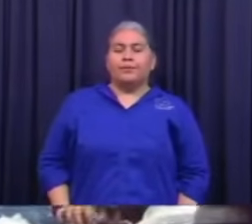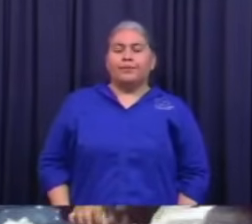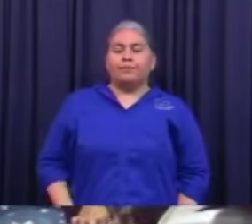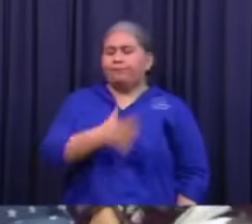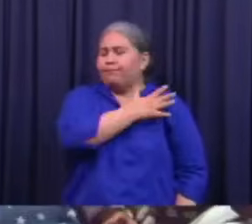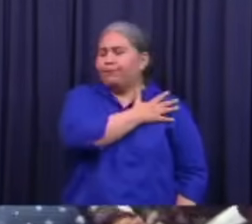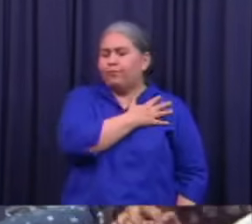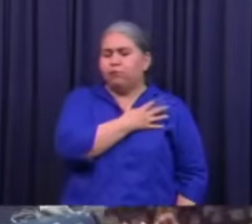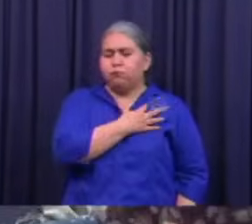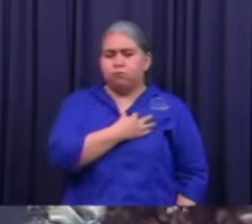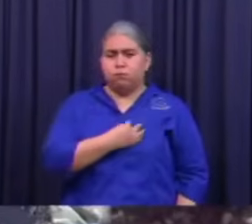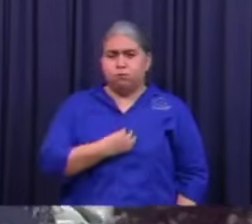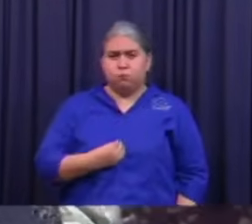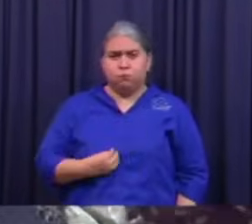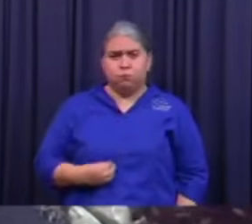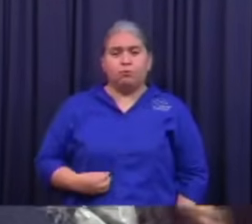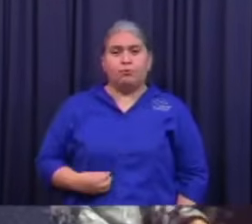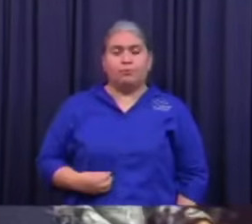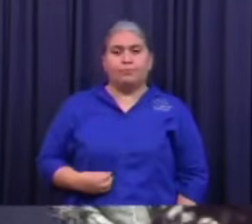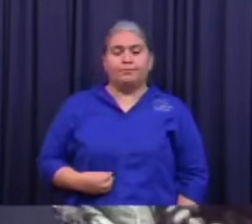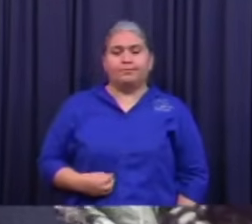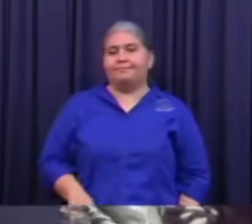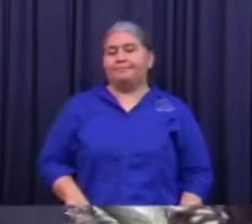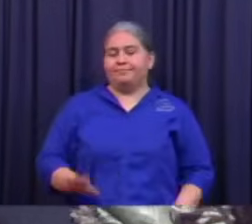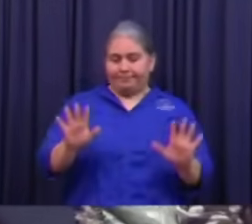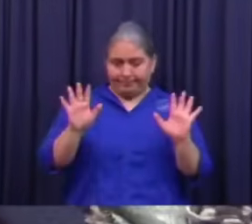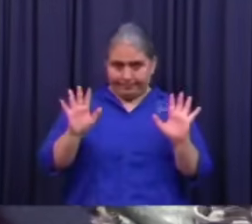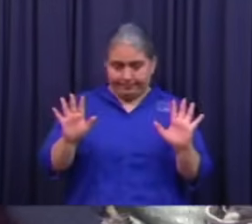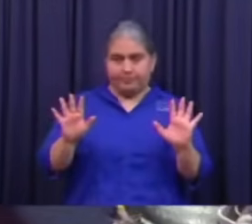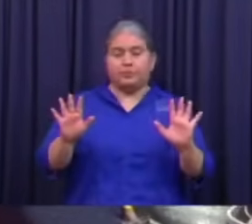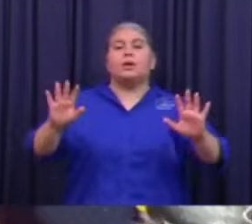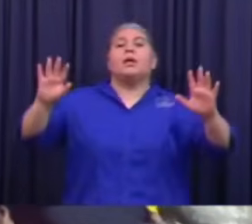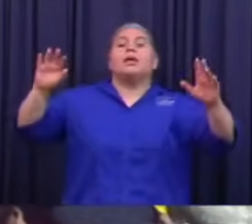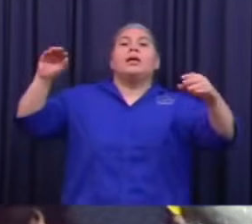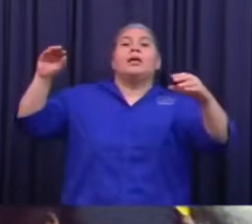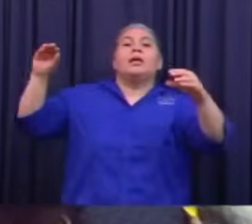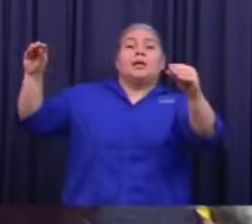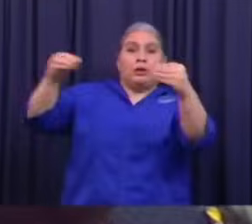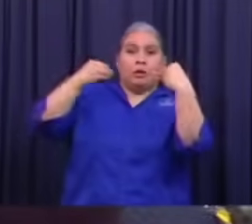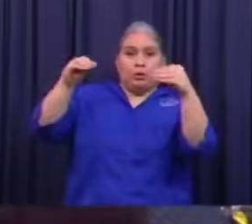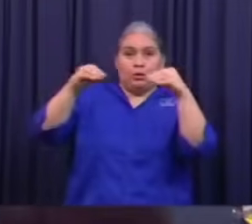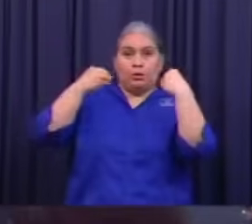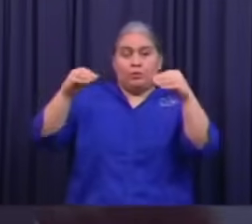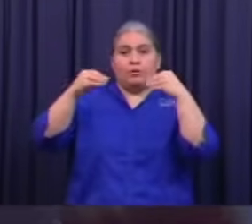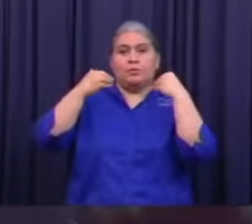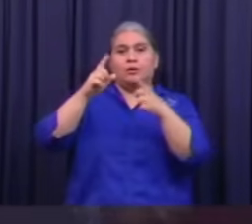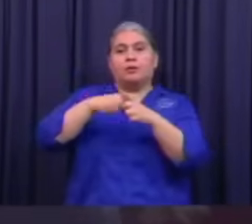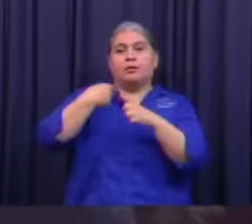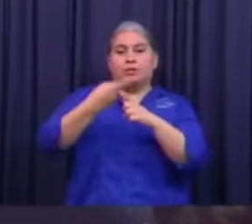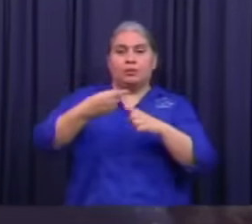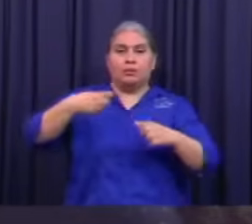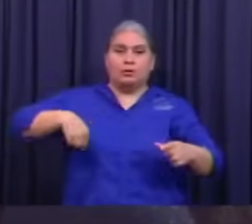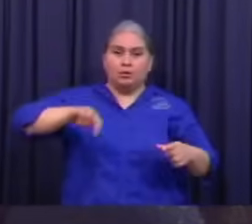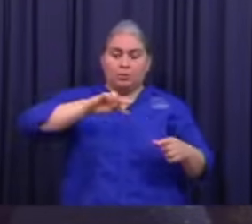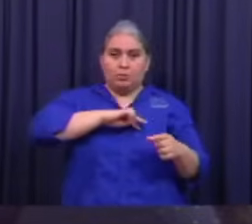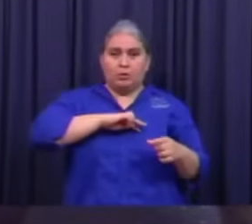y esto nos tendría que enseñar a nosotros que cuando nosotros nos